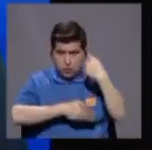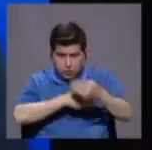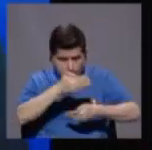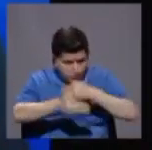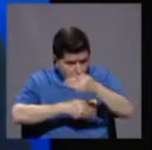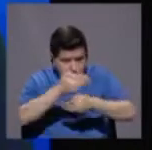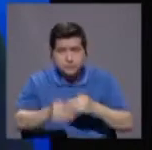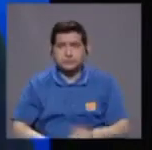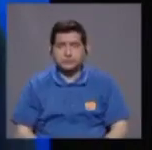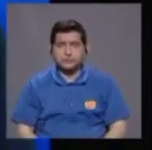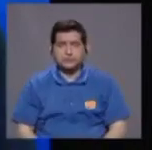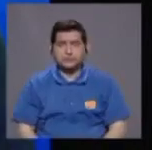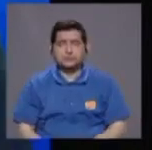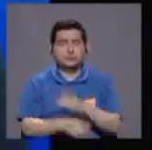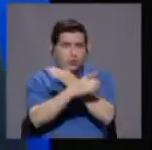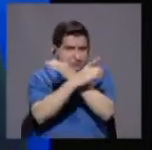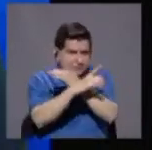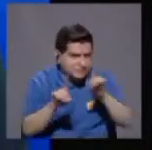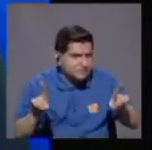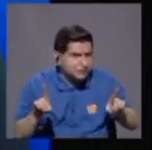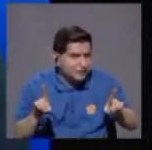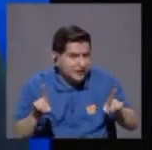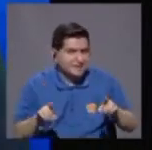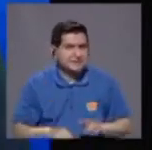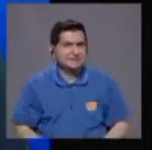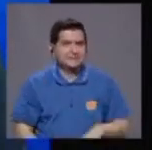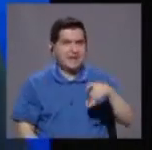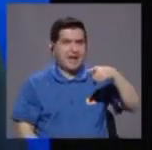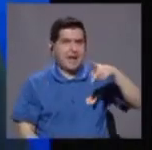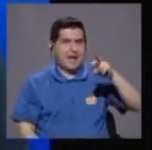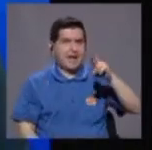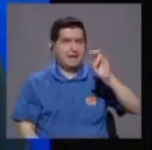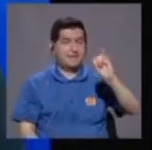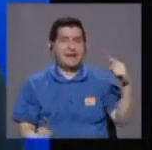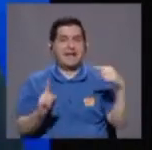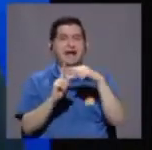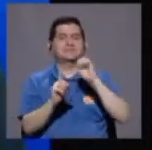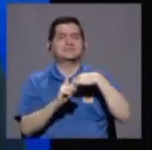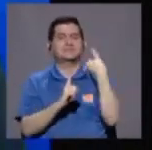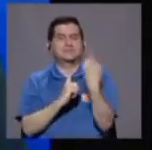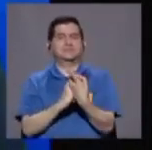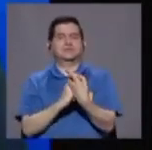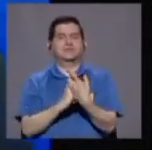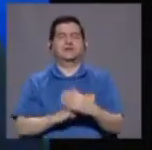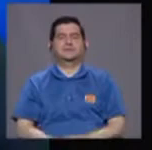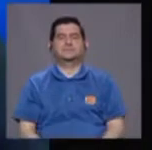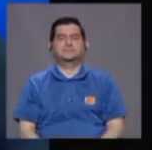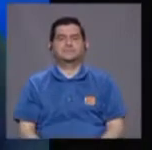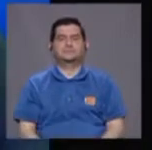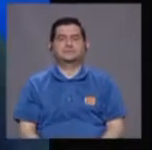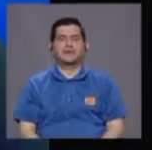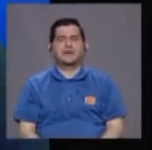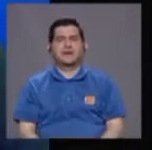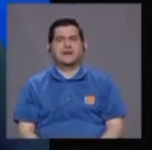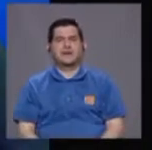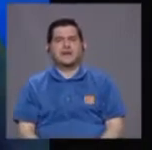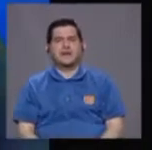desde democratizar al PRI hasta la sociedad, ¿no? A mí me preguntaba